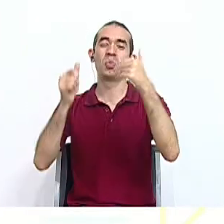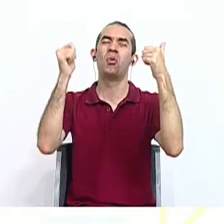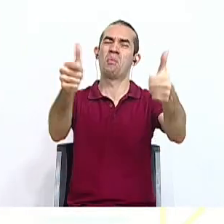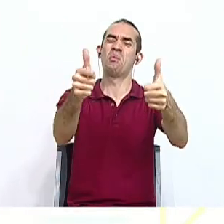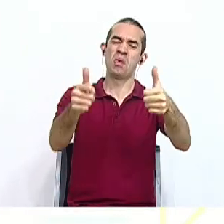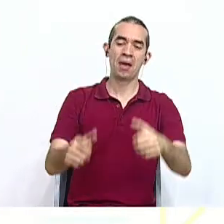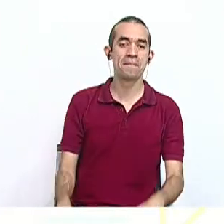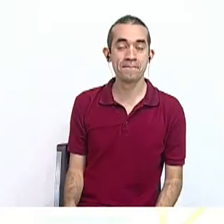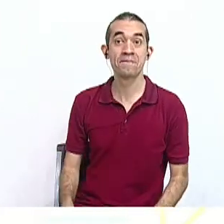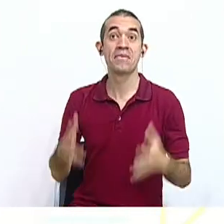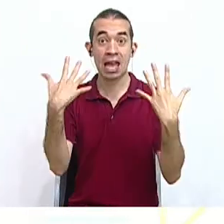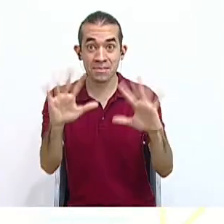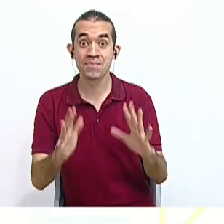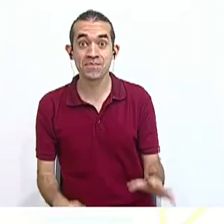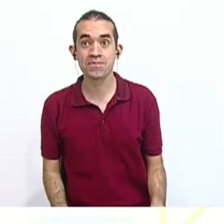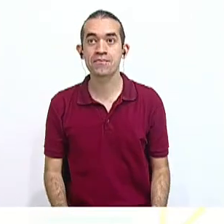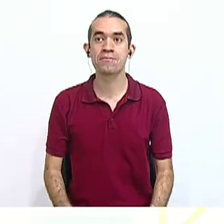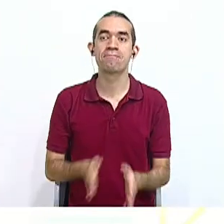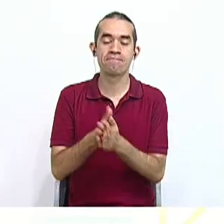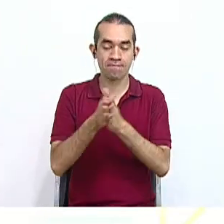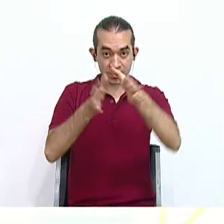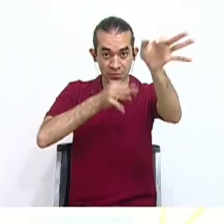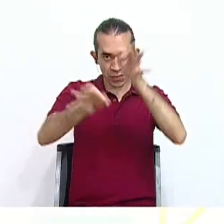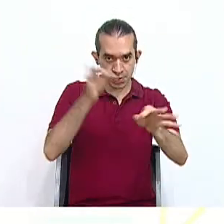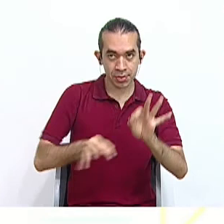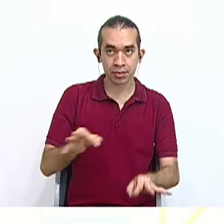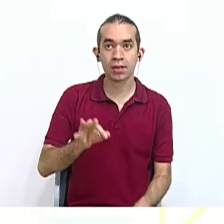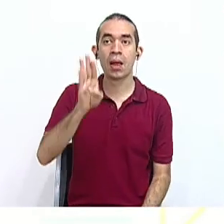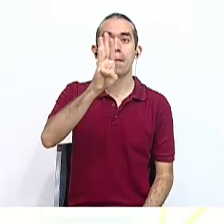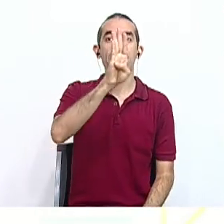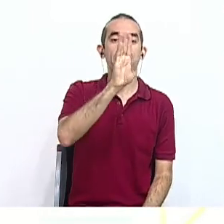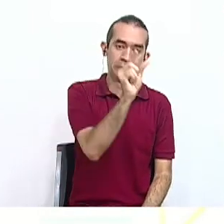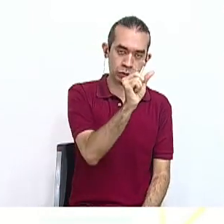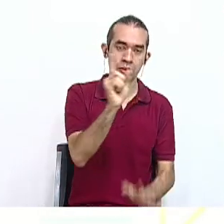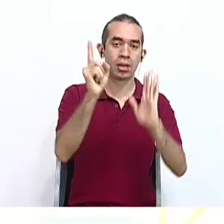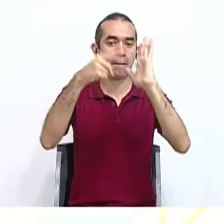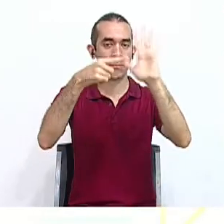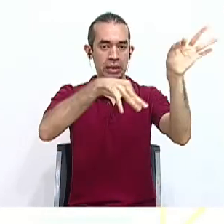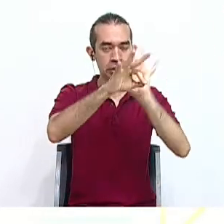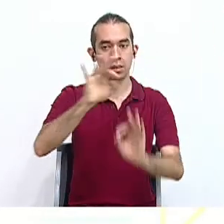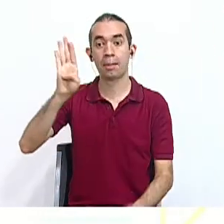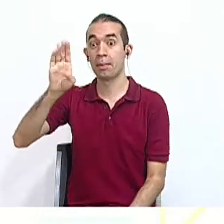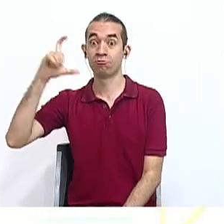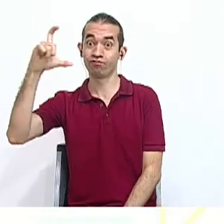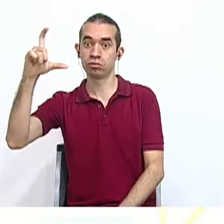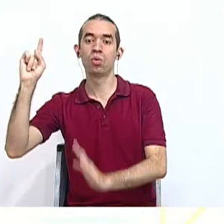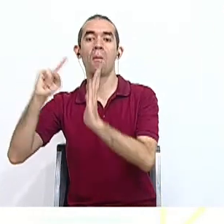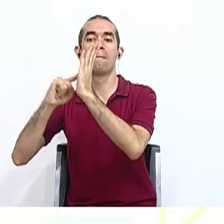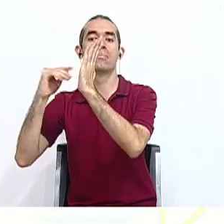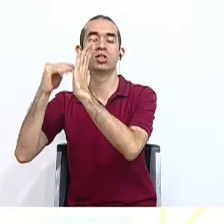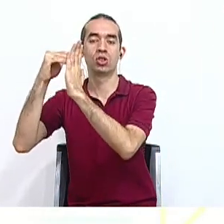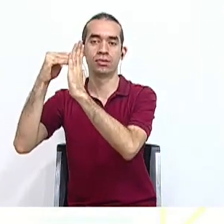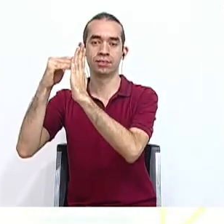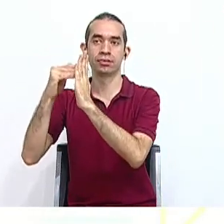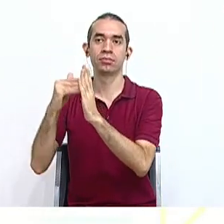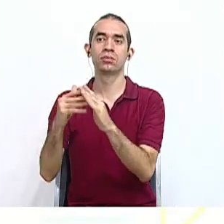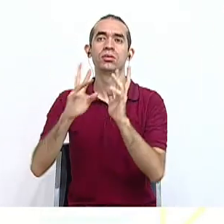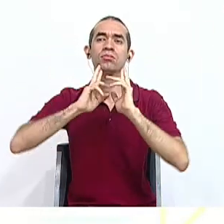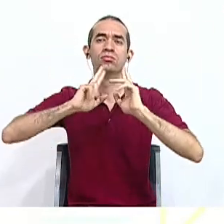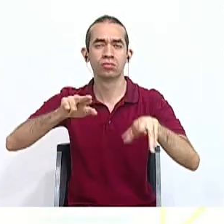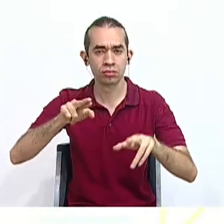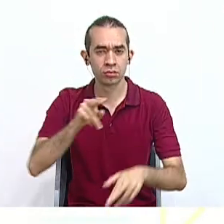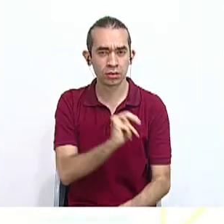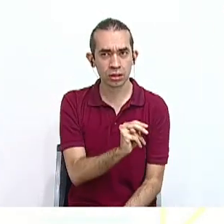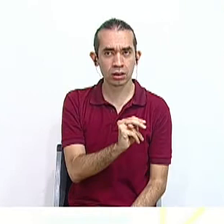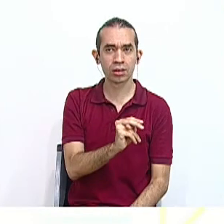Muy bien. Ahora, vamos a hacer la sustitución. B minúscula por 1000 y b mayúscula por 1.000.000. ¿Y cuánto nos daría